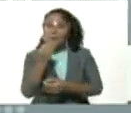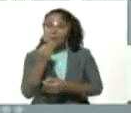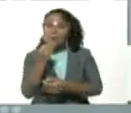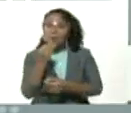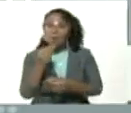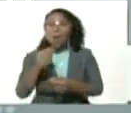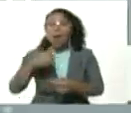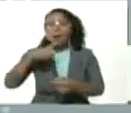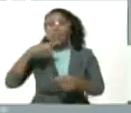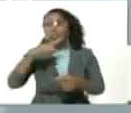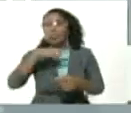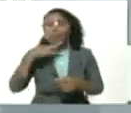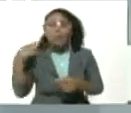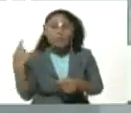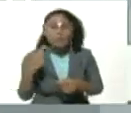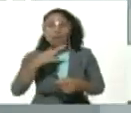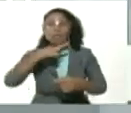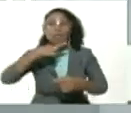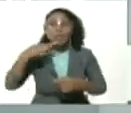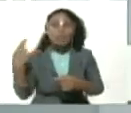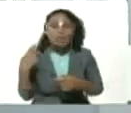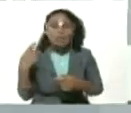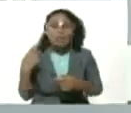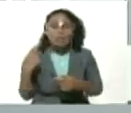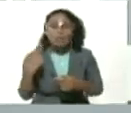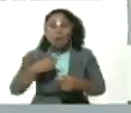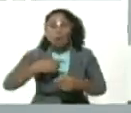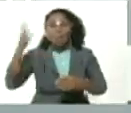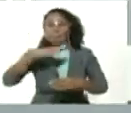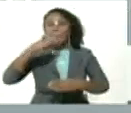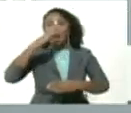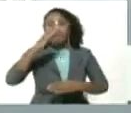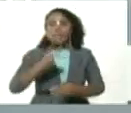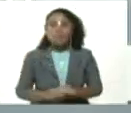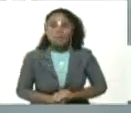melaza. Melaza con picante.